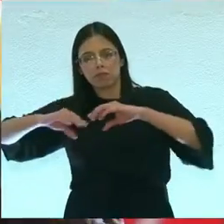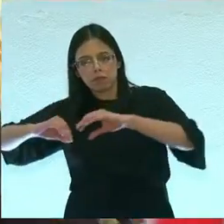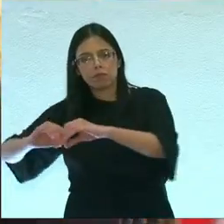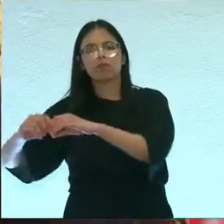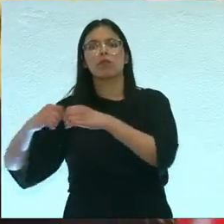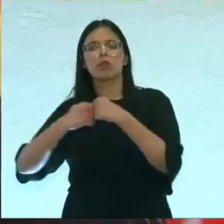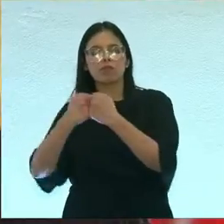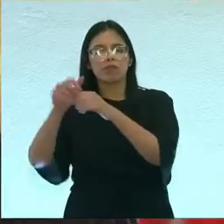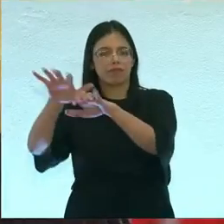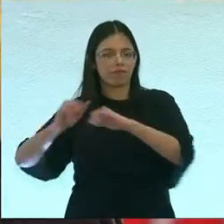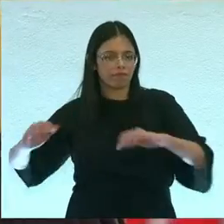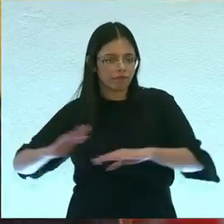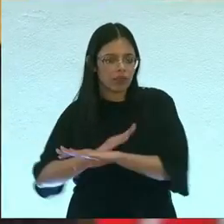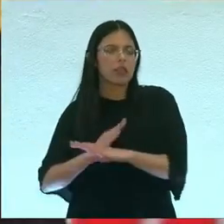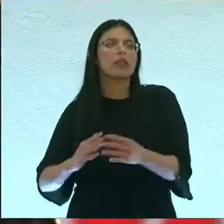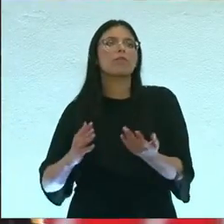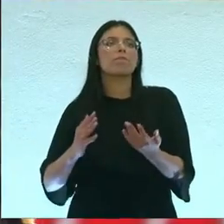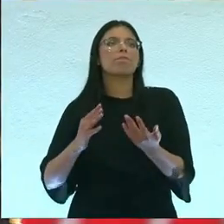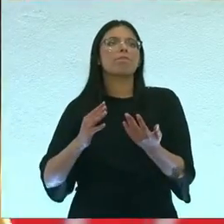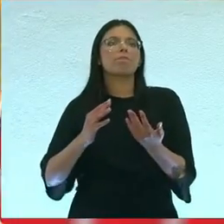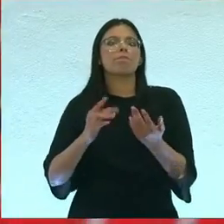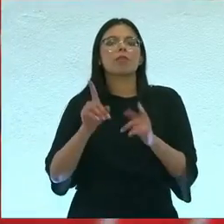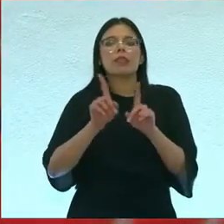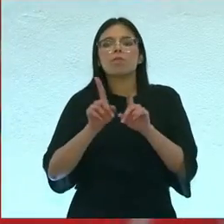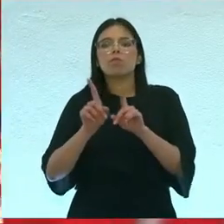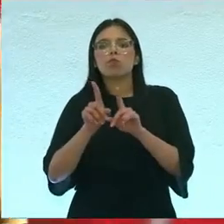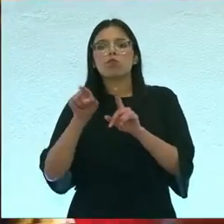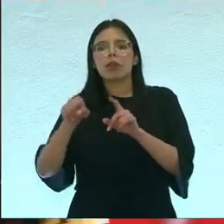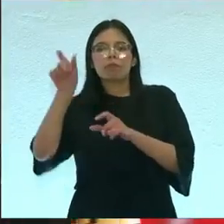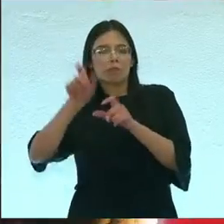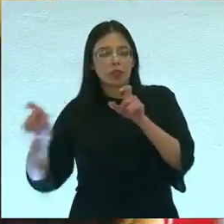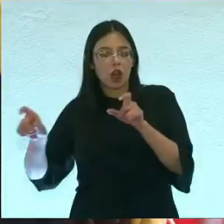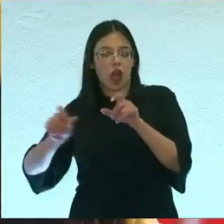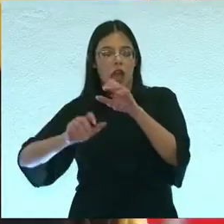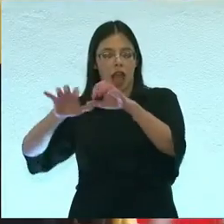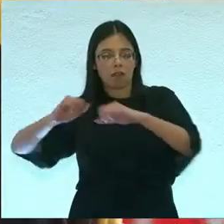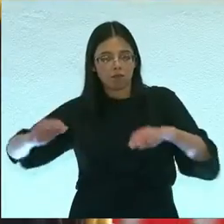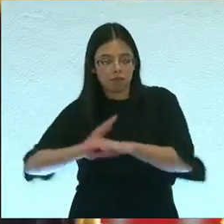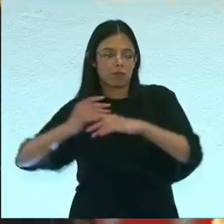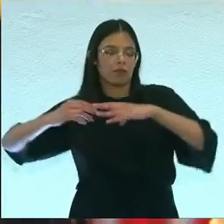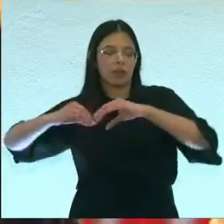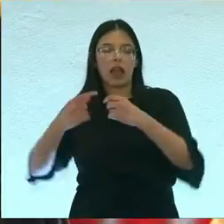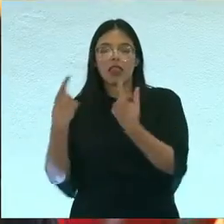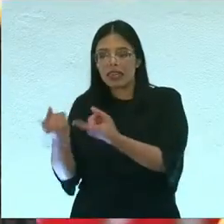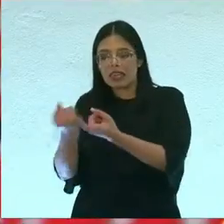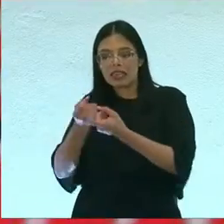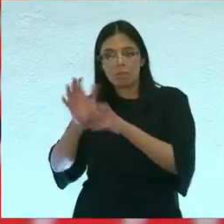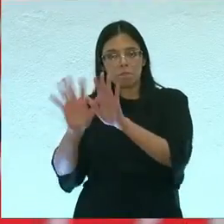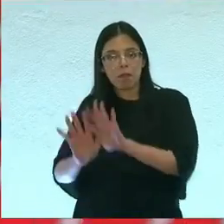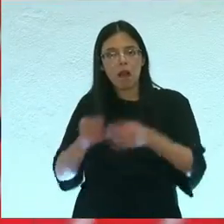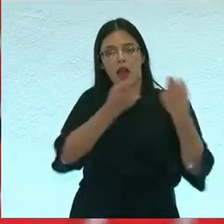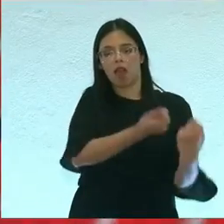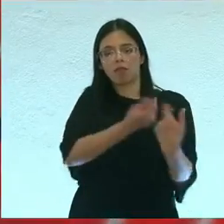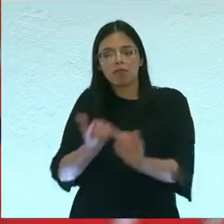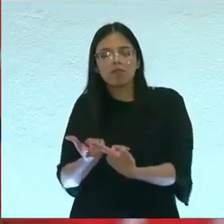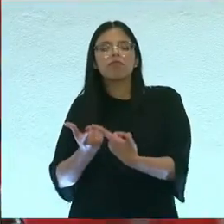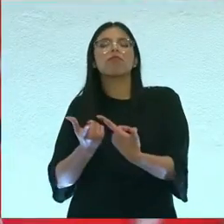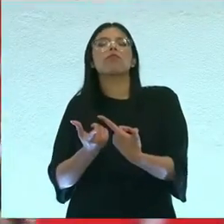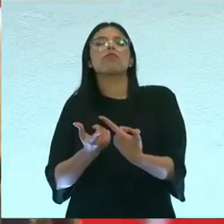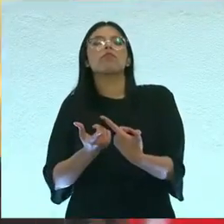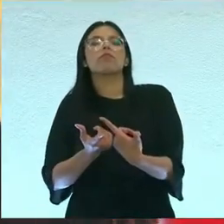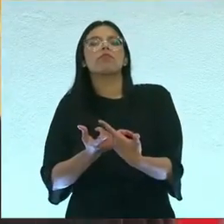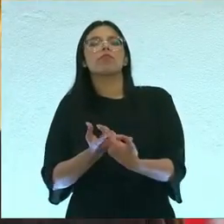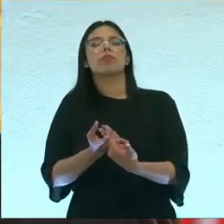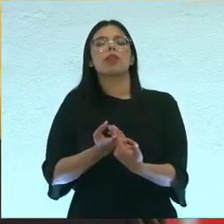veces los recursos para que los artesanos tengan los materiales para poder producir el cuero la